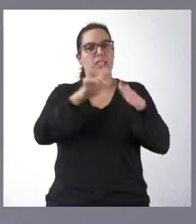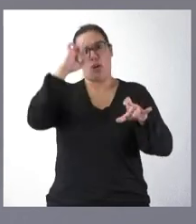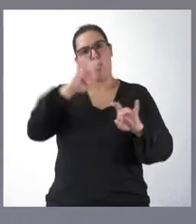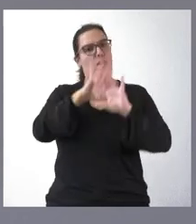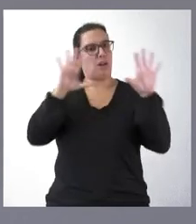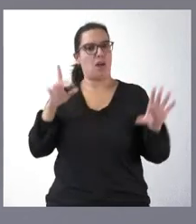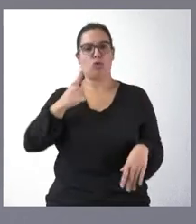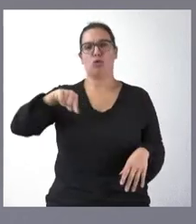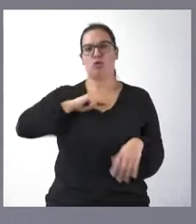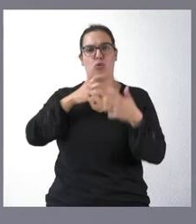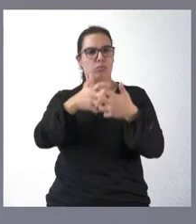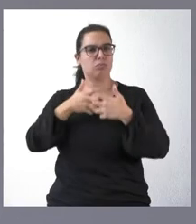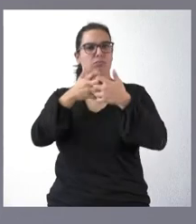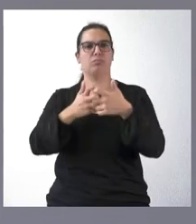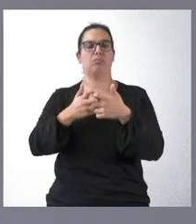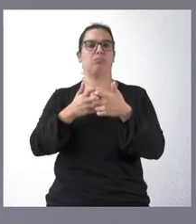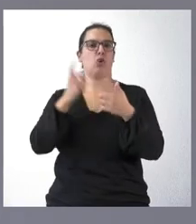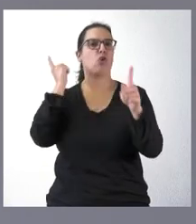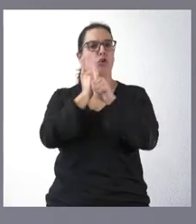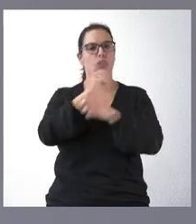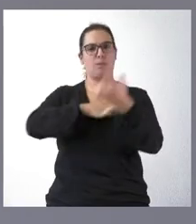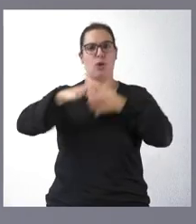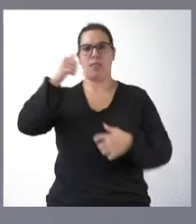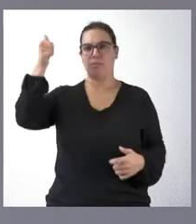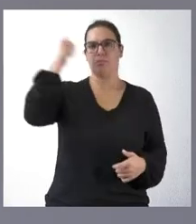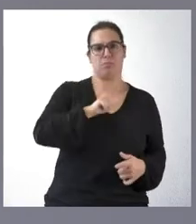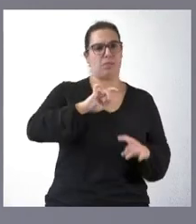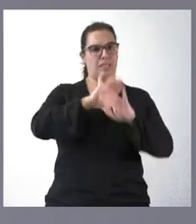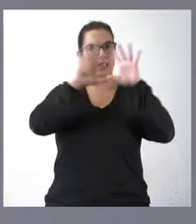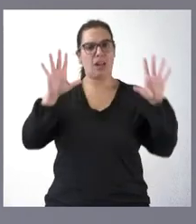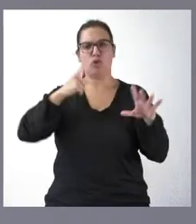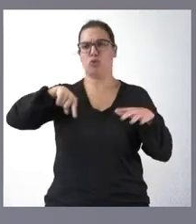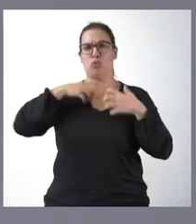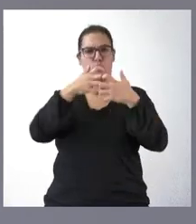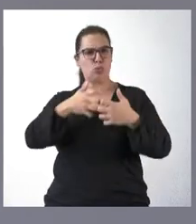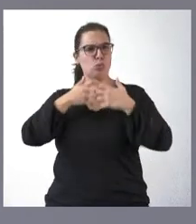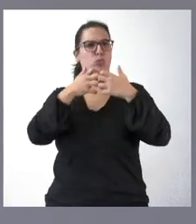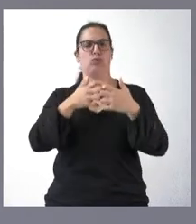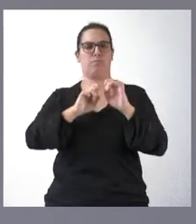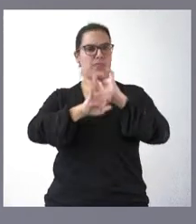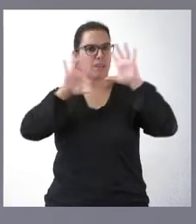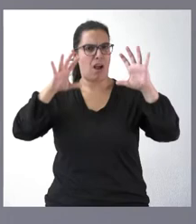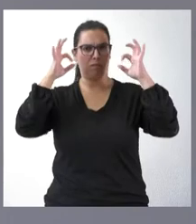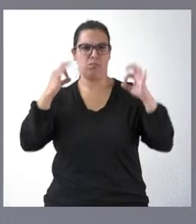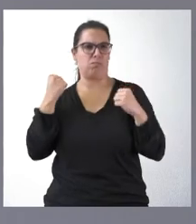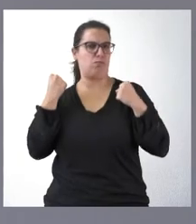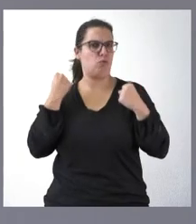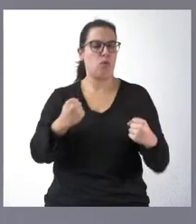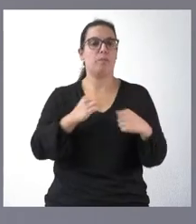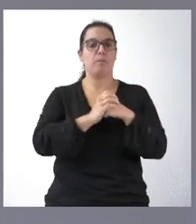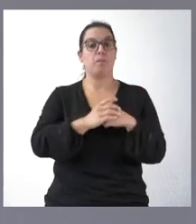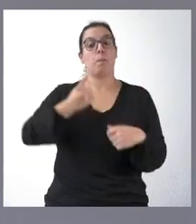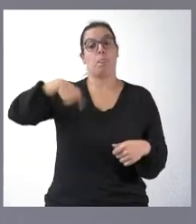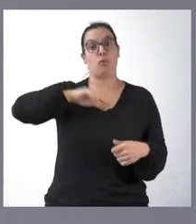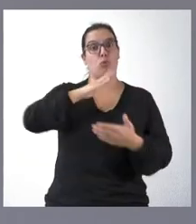vamos a seguir luchando contra la violencia de género lo vamos a luchar con todas nuestras fuerzas Castilla y león viene siendo de